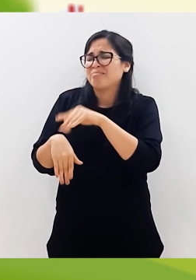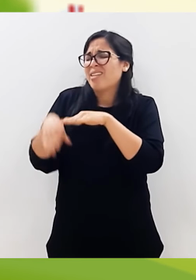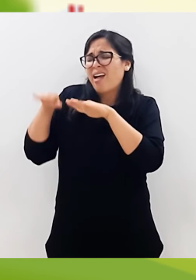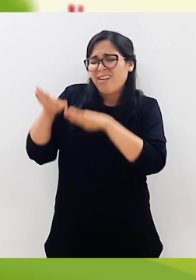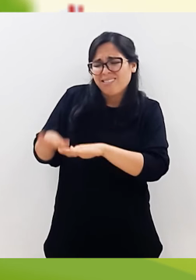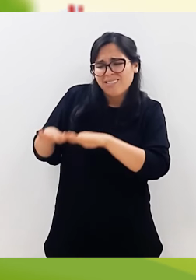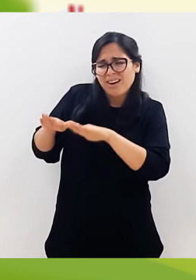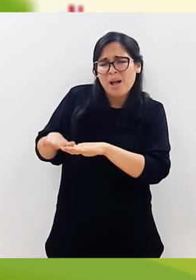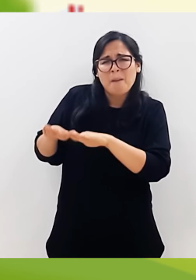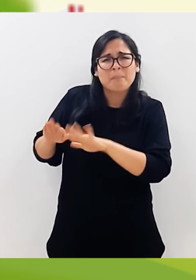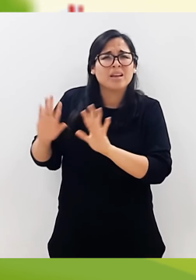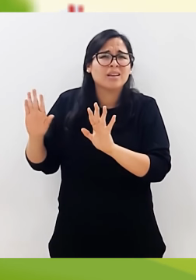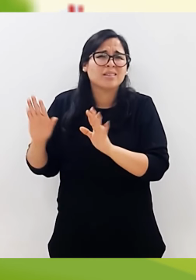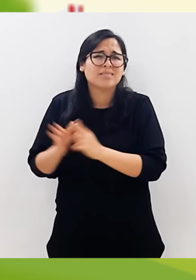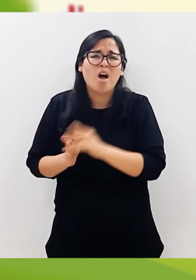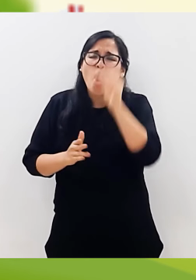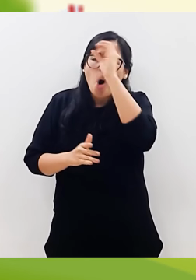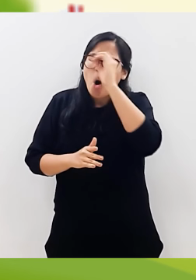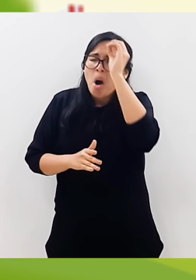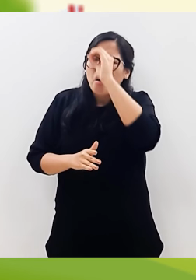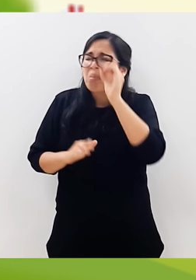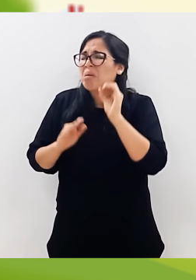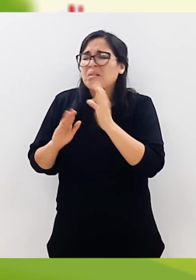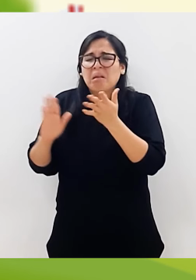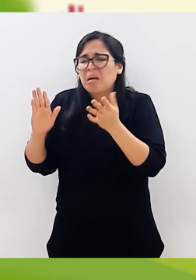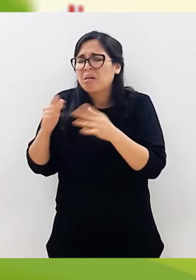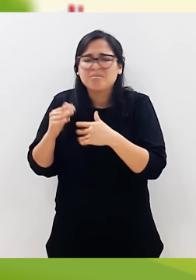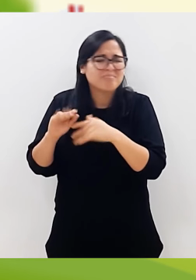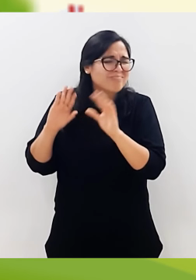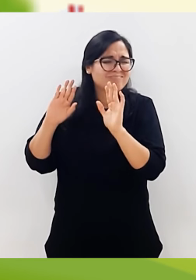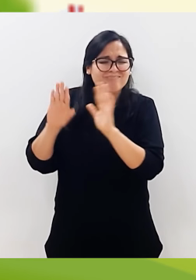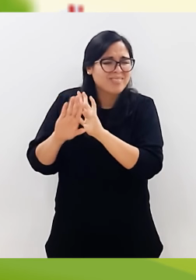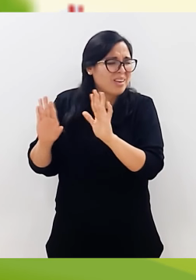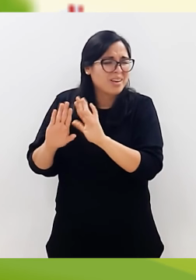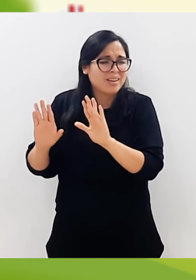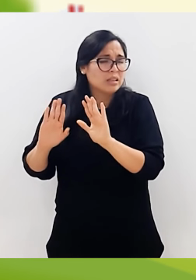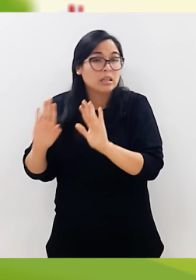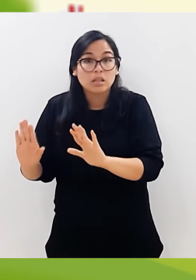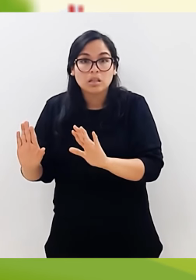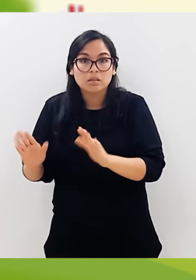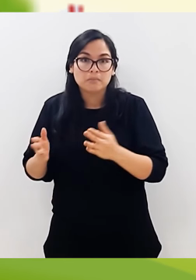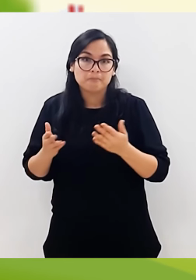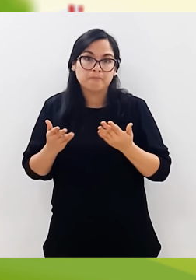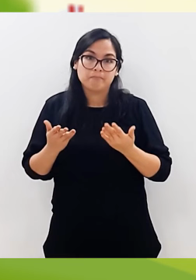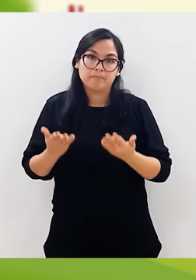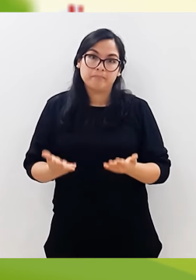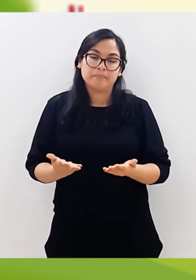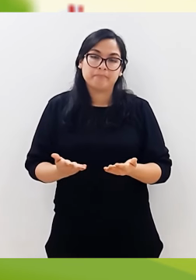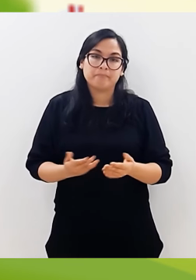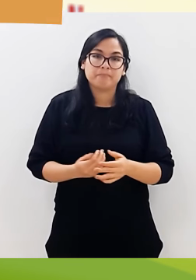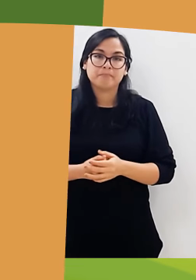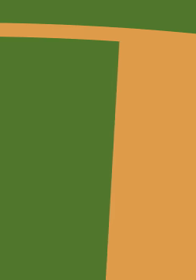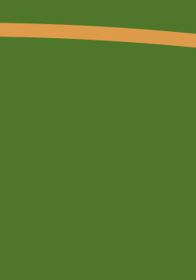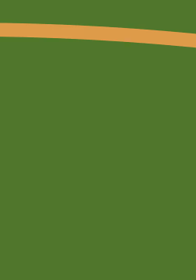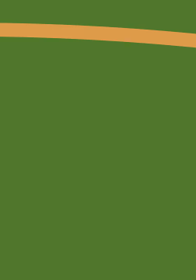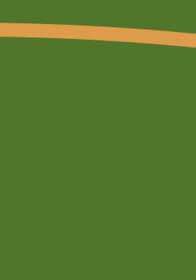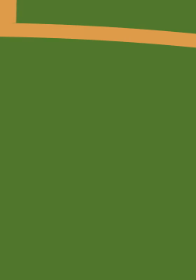es muy chica, como para andar opinando de cosas que no le competen.